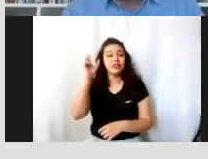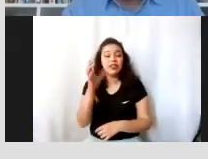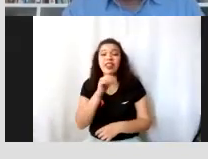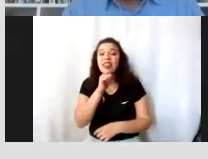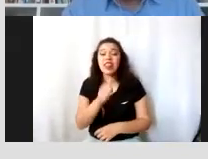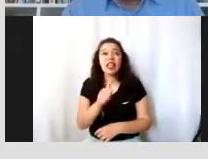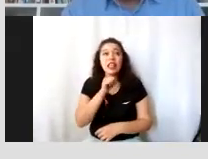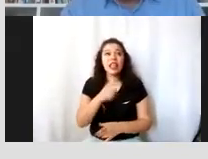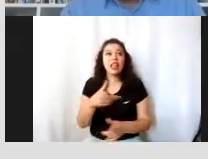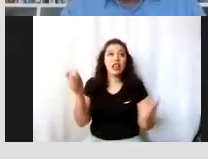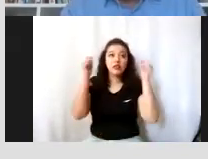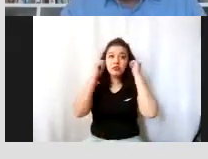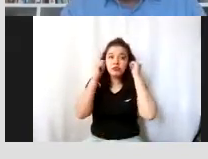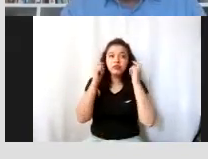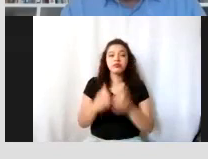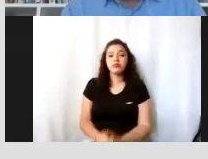con audífonos.